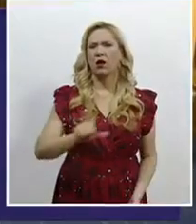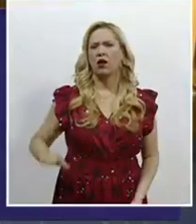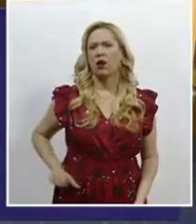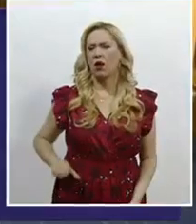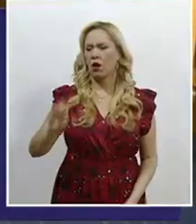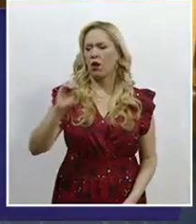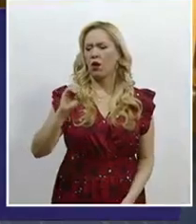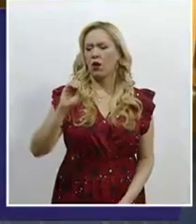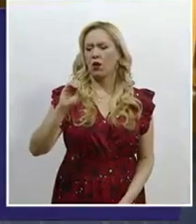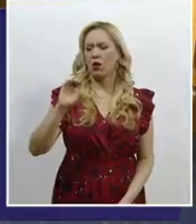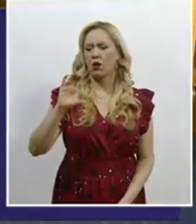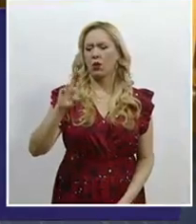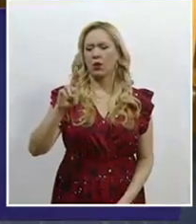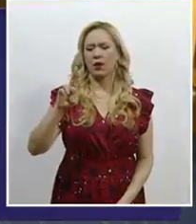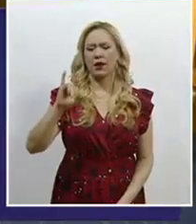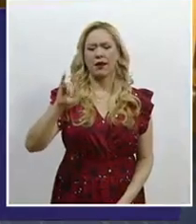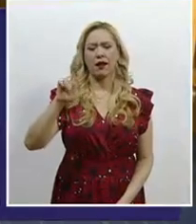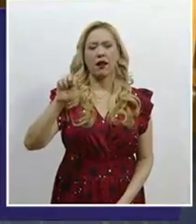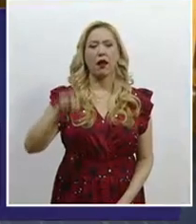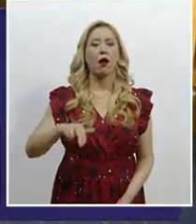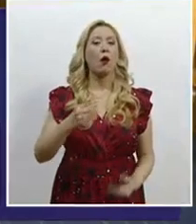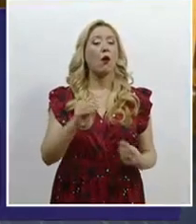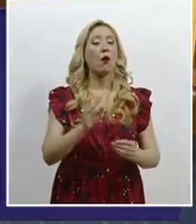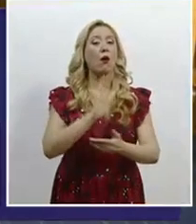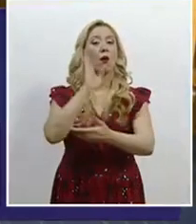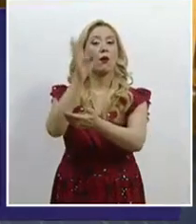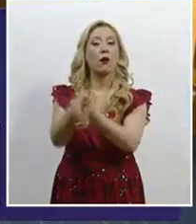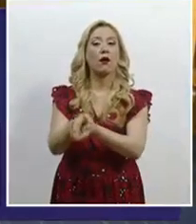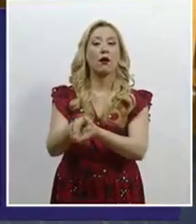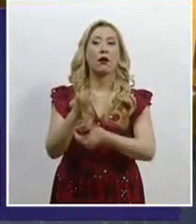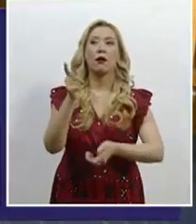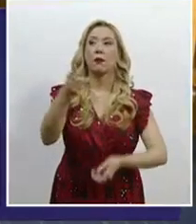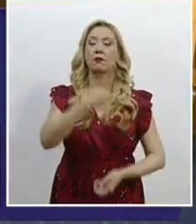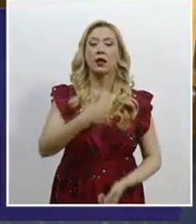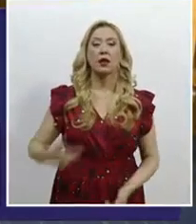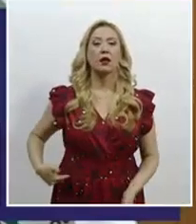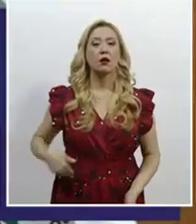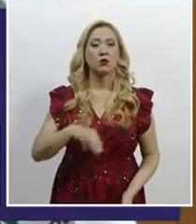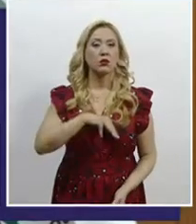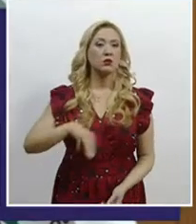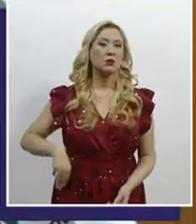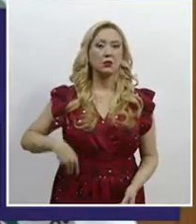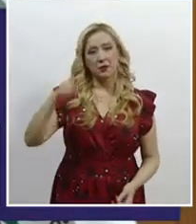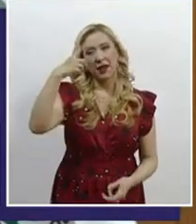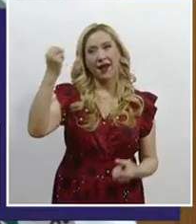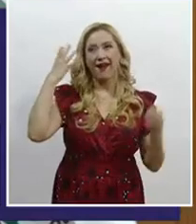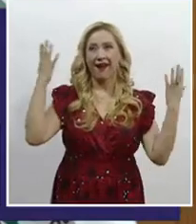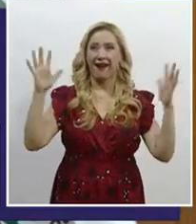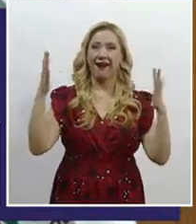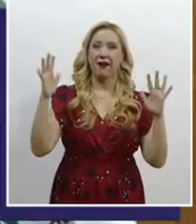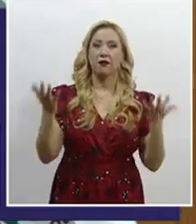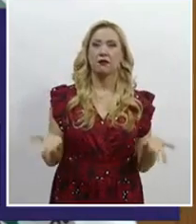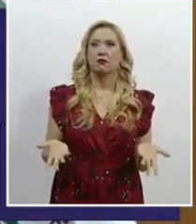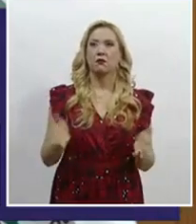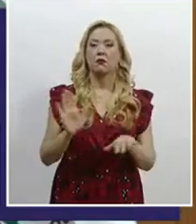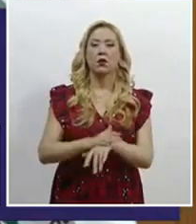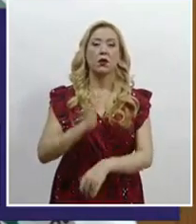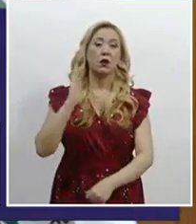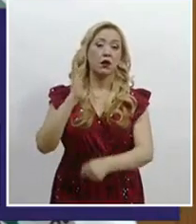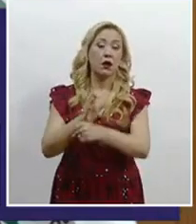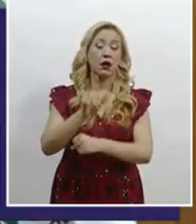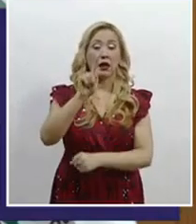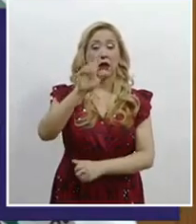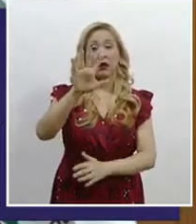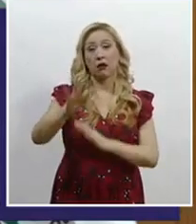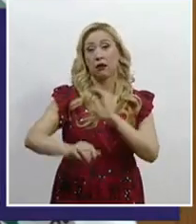haber asistido a la toma de protesta del presidente municipal suplente, luego de que el funcionario electo para dicho cargo fuera sentenciado a